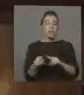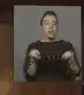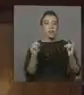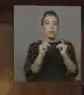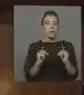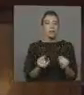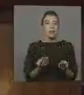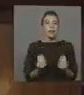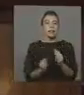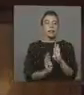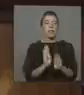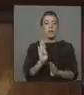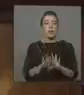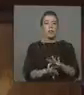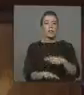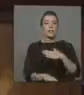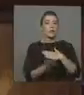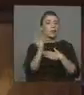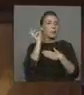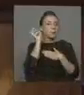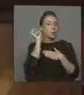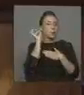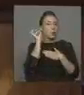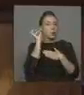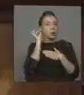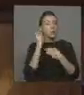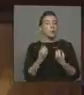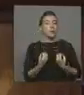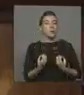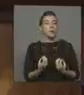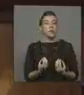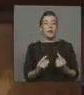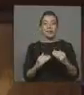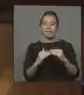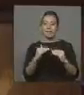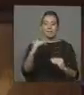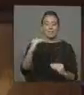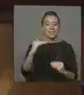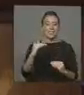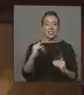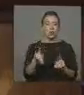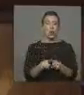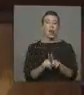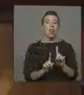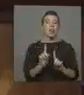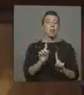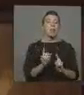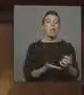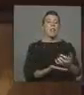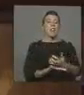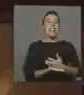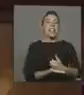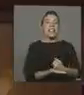las necesidades del cuidado de la salud de las mujeres, generando desigualdades según el nivel de ingreso de la